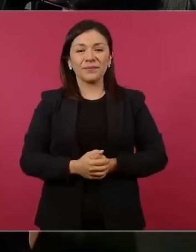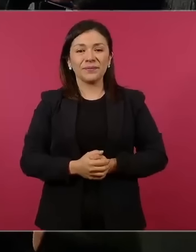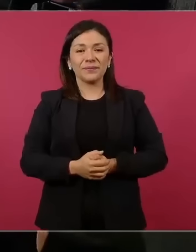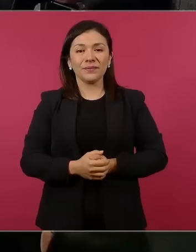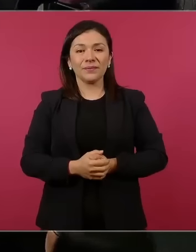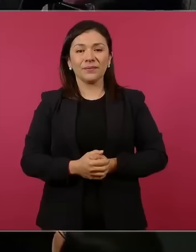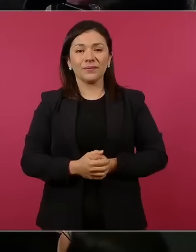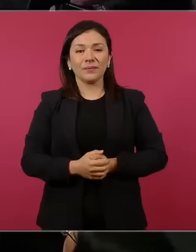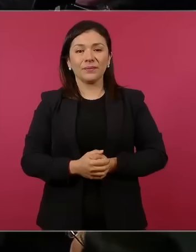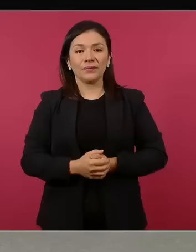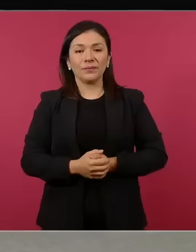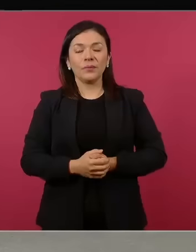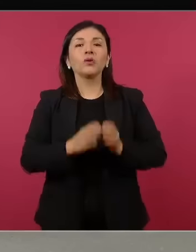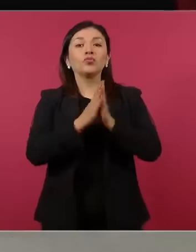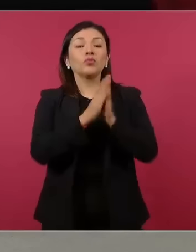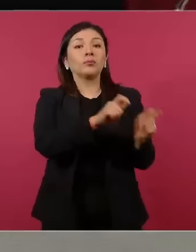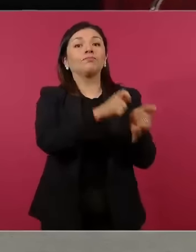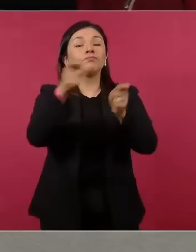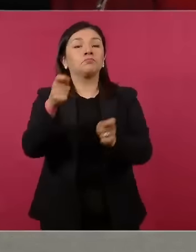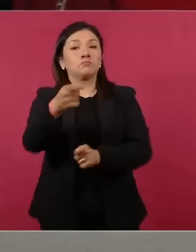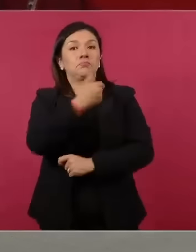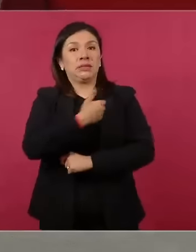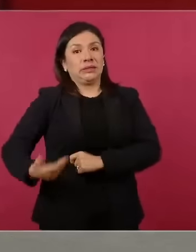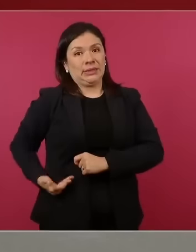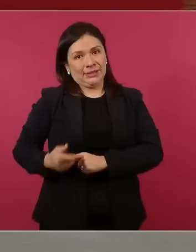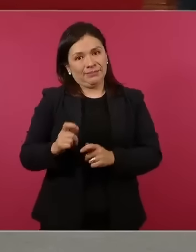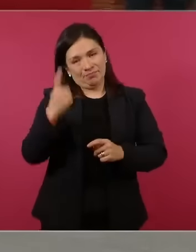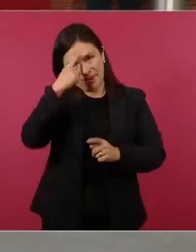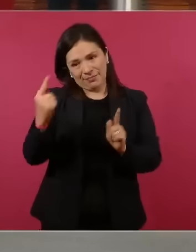Si le entregan al presidente para que pueda hacer entrega.